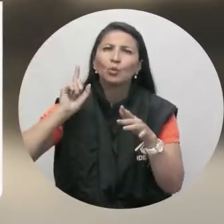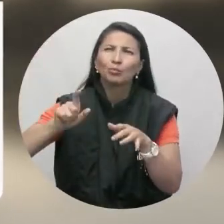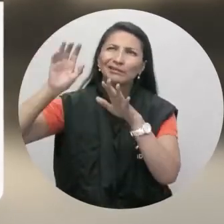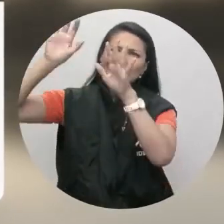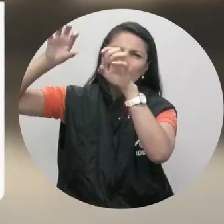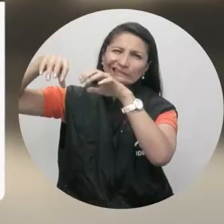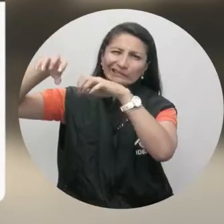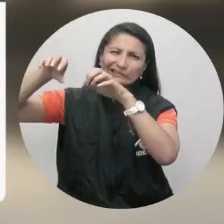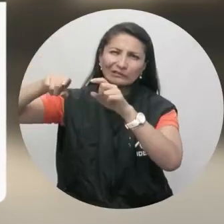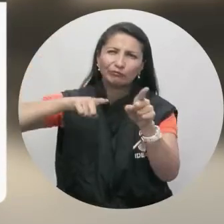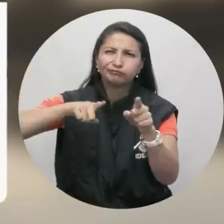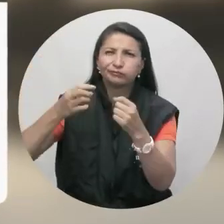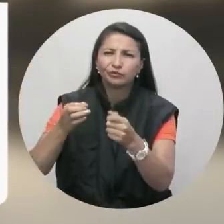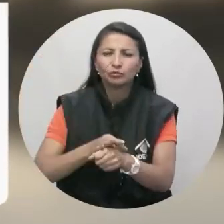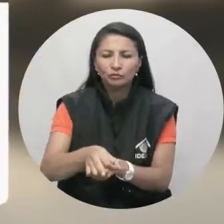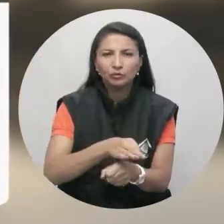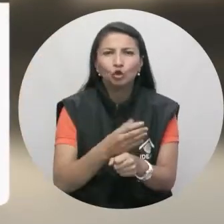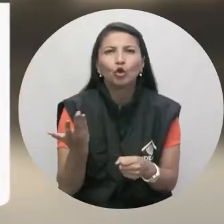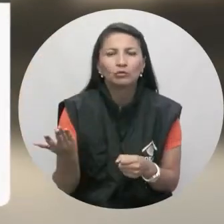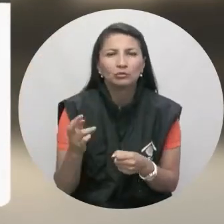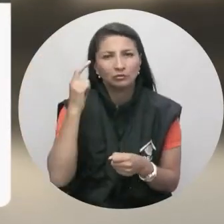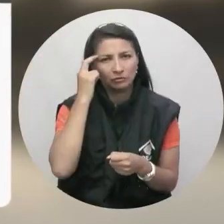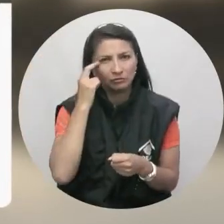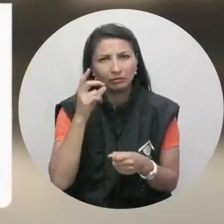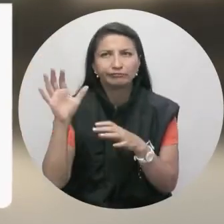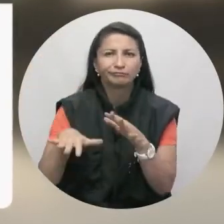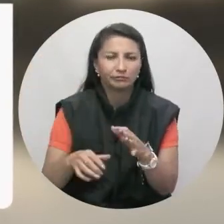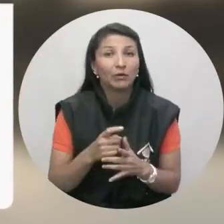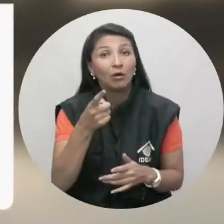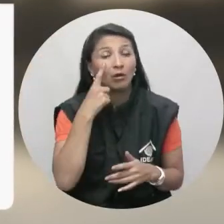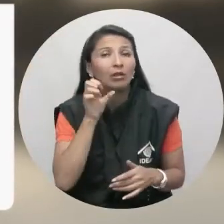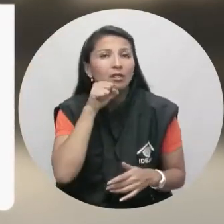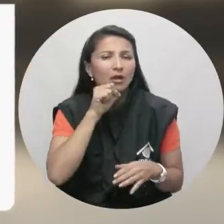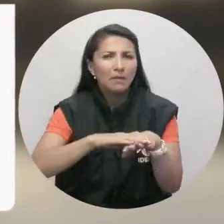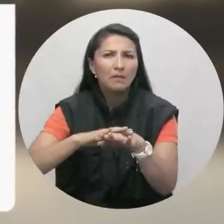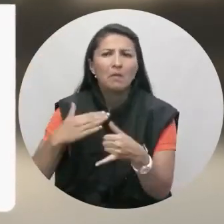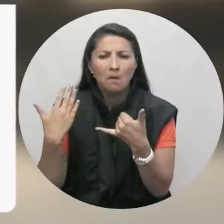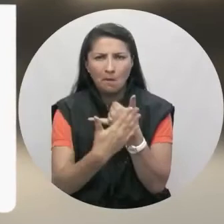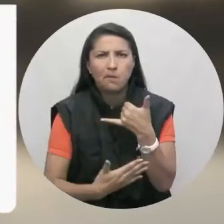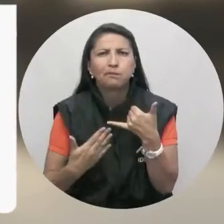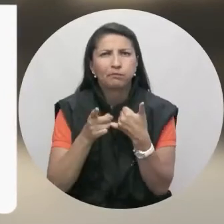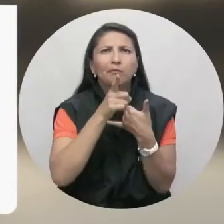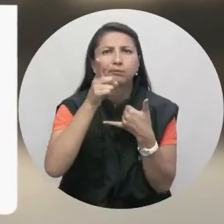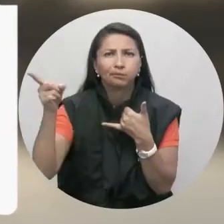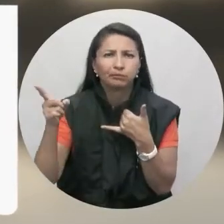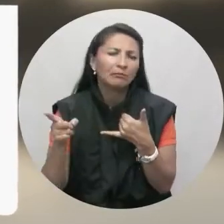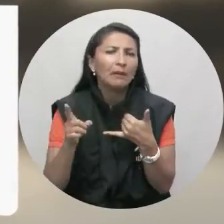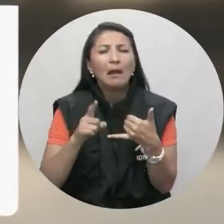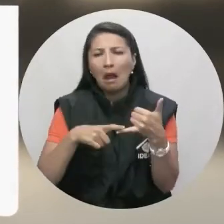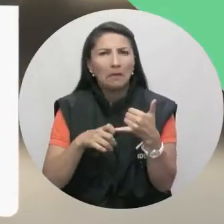en algunos municipios del departamento del Chocó. Y alerta naranja en varias regiones del territorio nacional con excepción de la Amazonía.